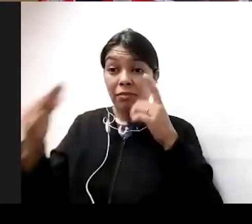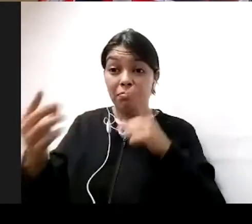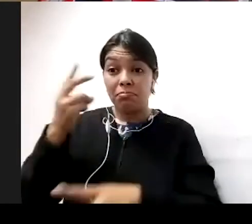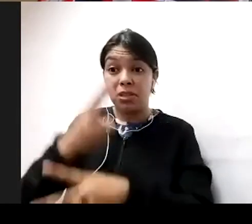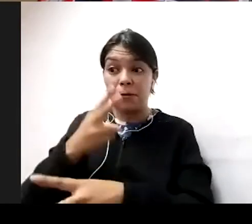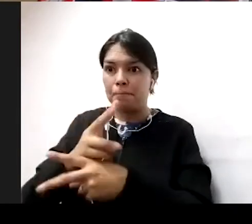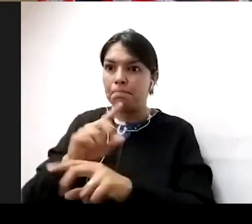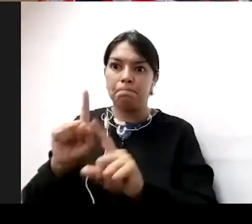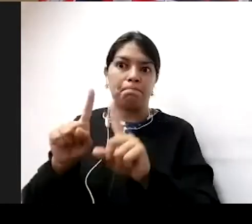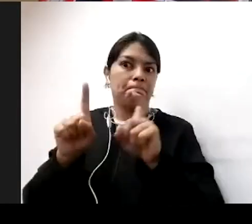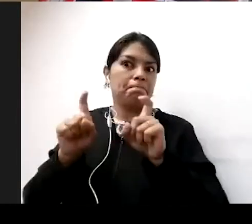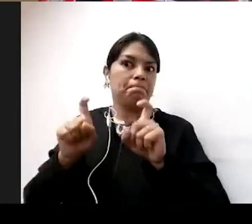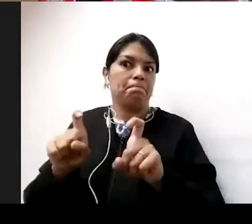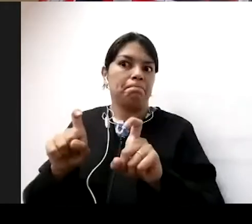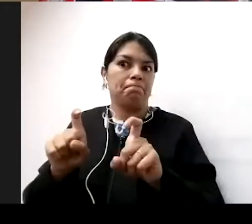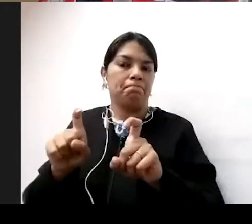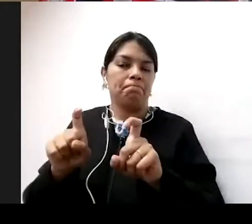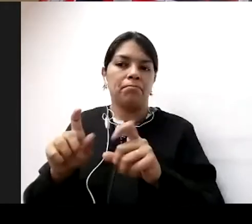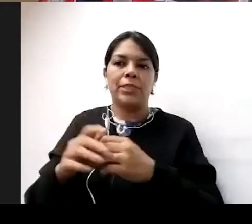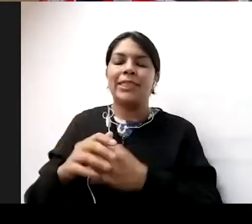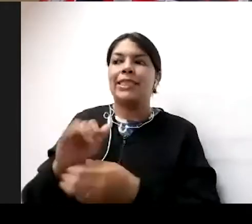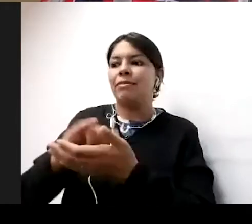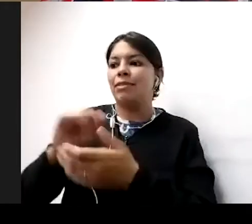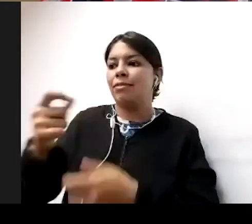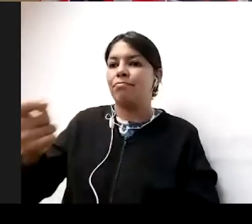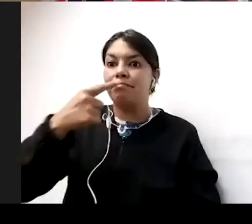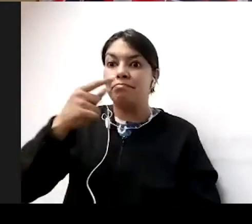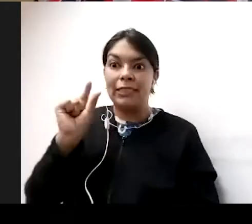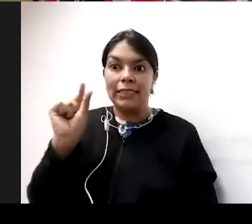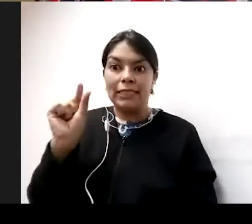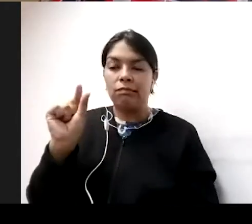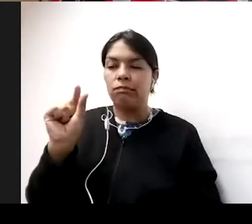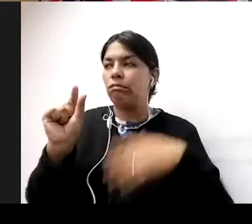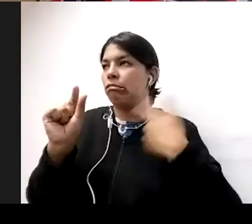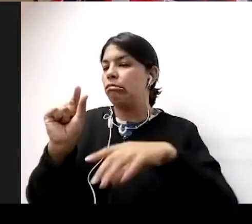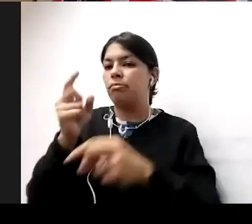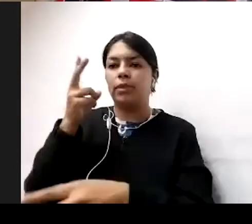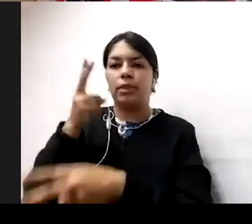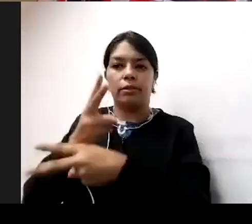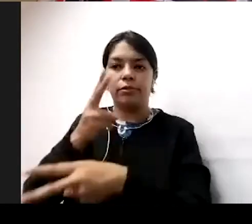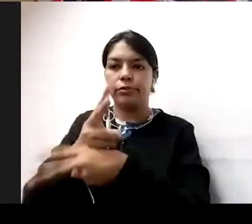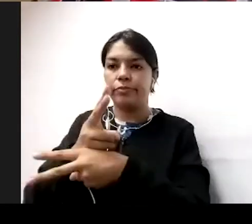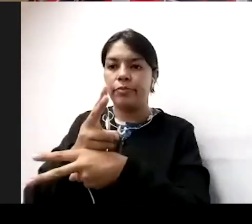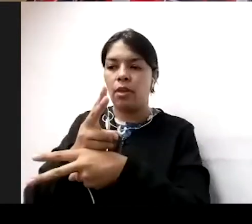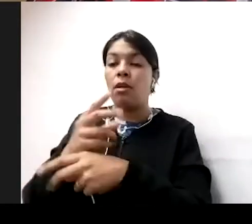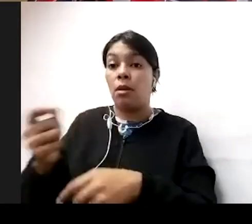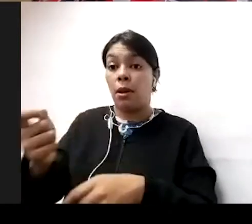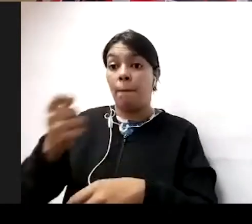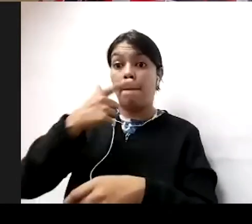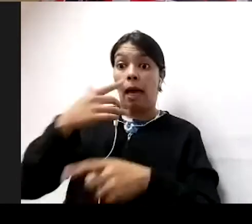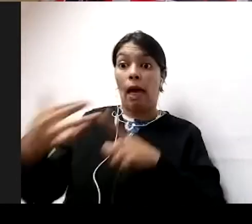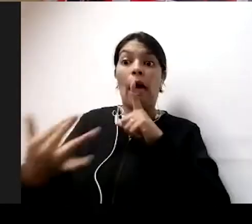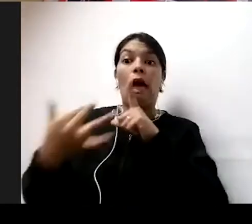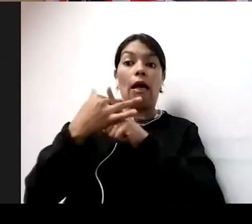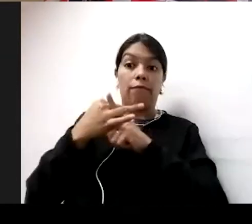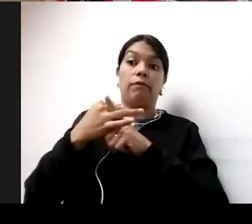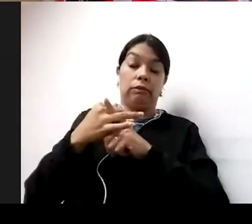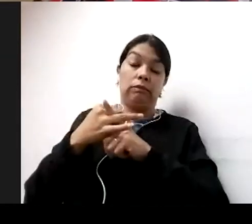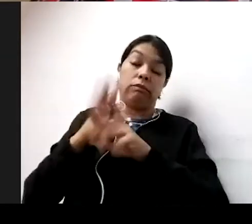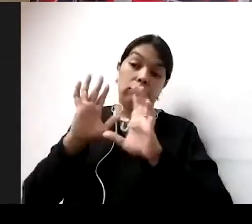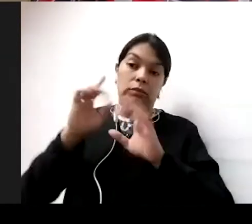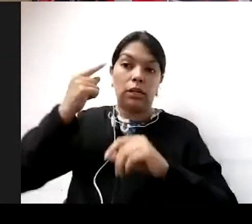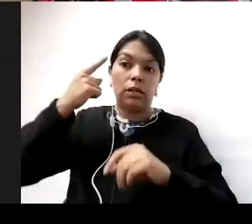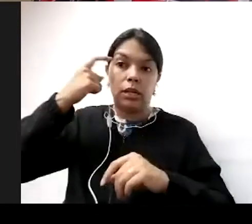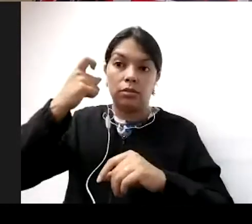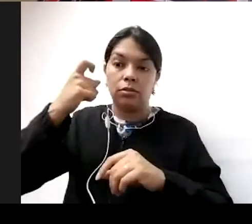una droga de alto riesgo, no solo por sus efectos, sino porque no se puede prever la claridad y lo que genera